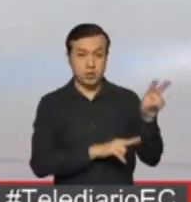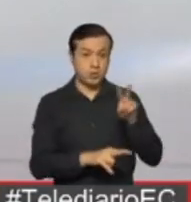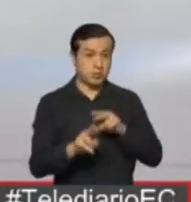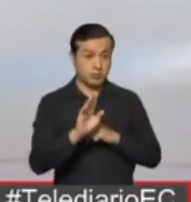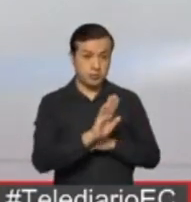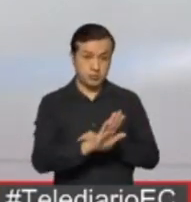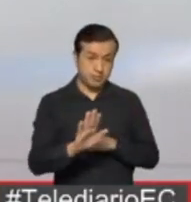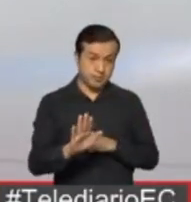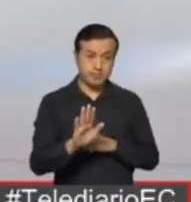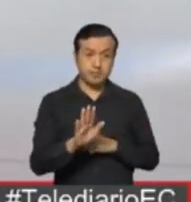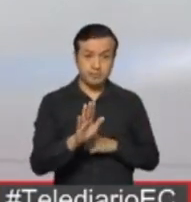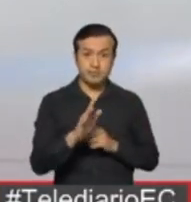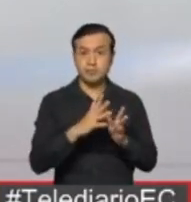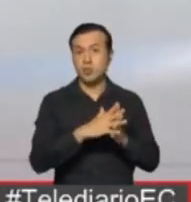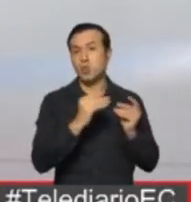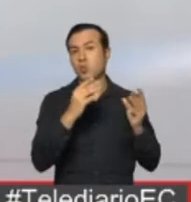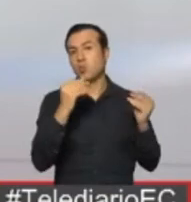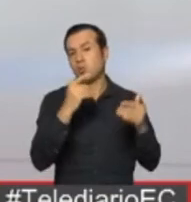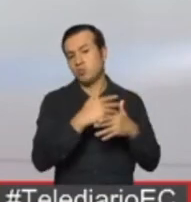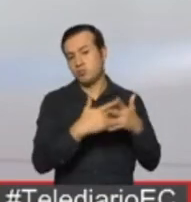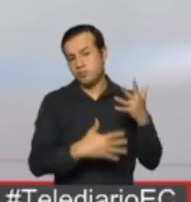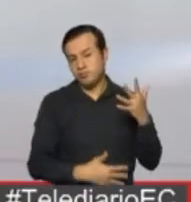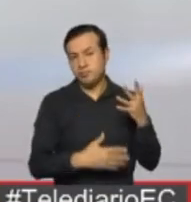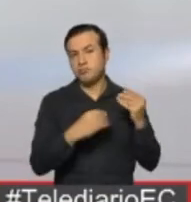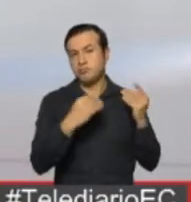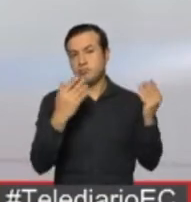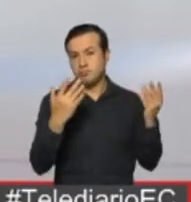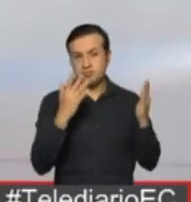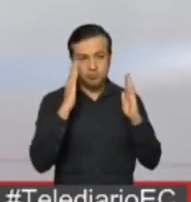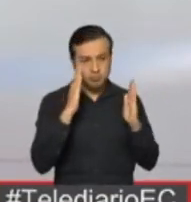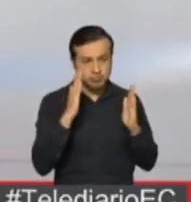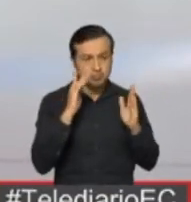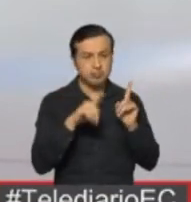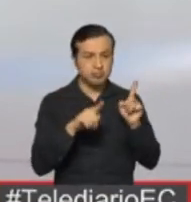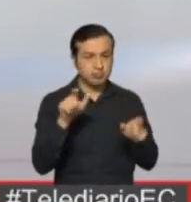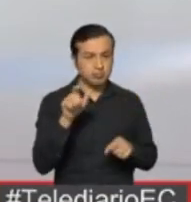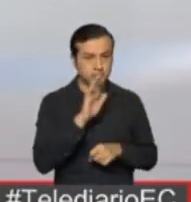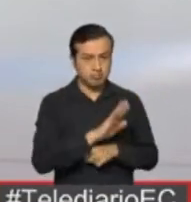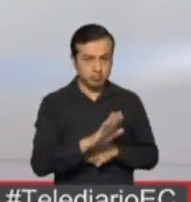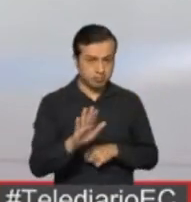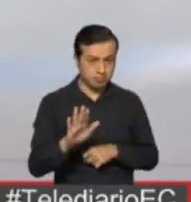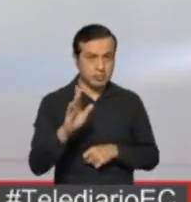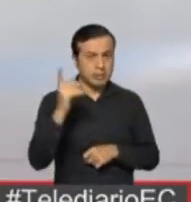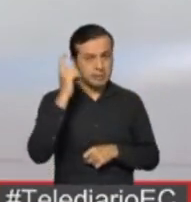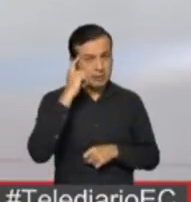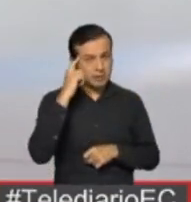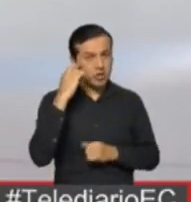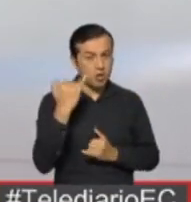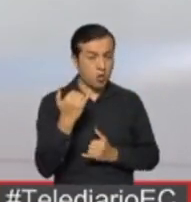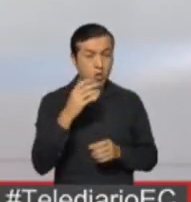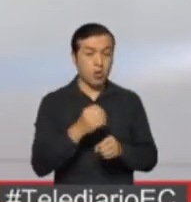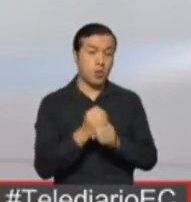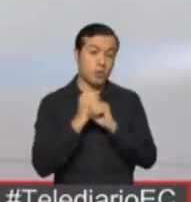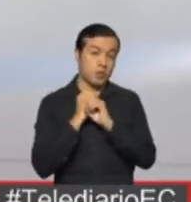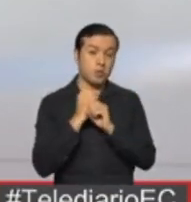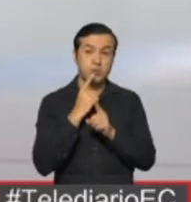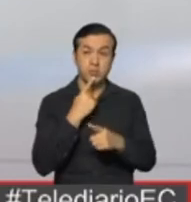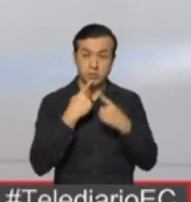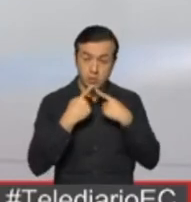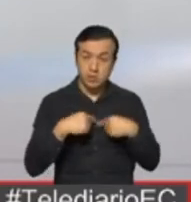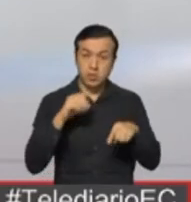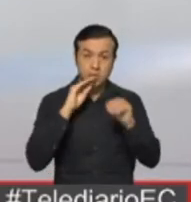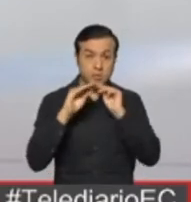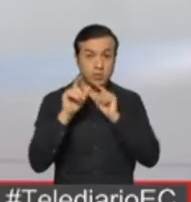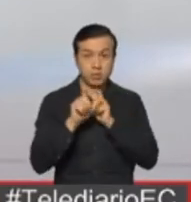son es muy amplia la variedad de respuesta que tienen los pacientes pero yo creo que hoy nuestra obligación es decirles a los